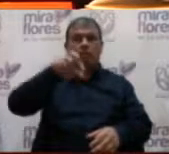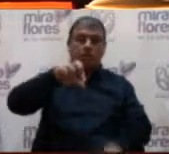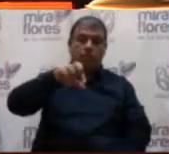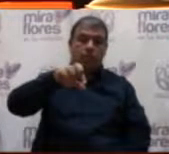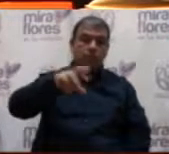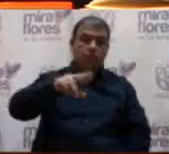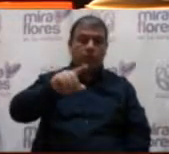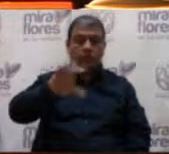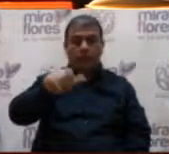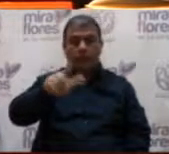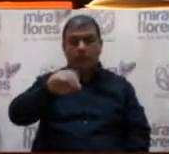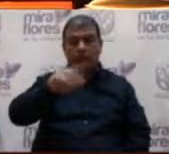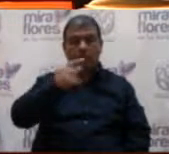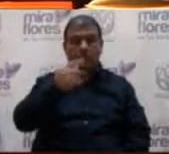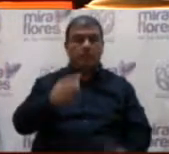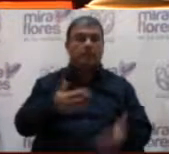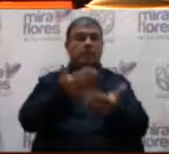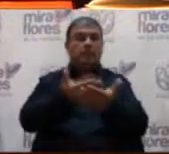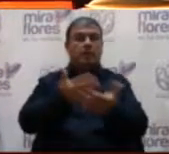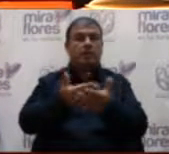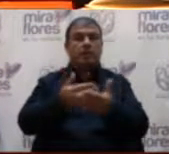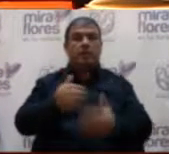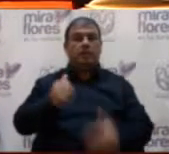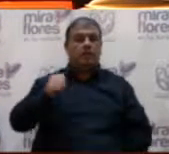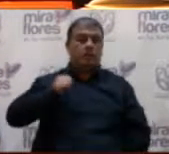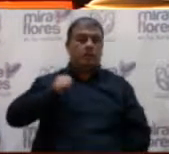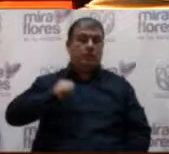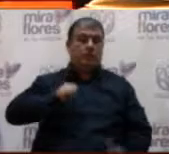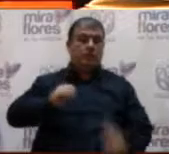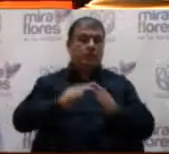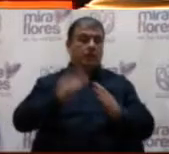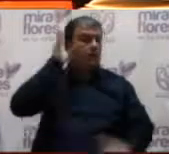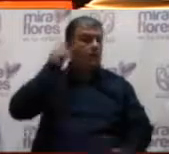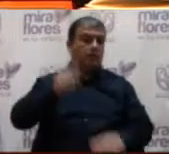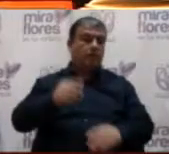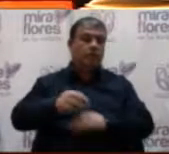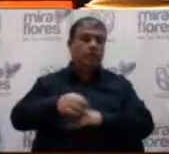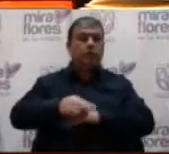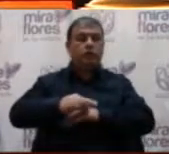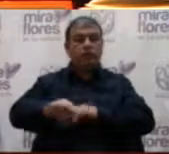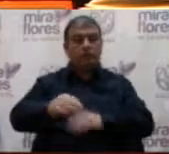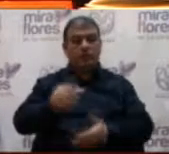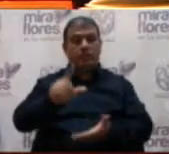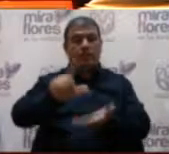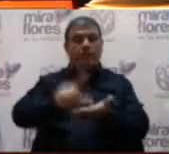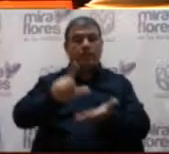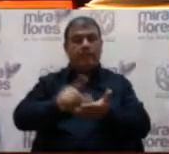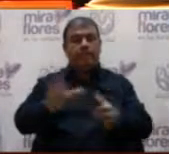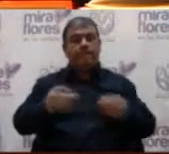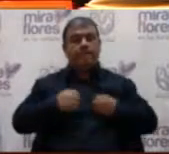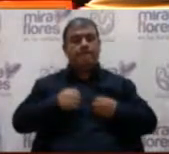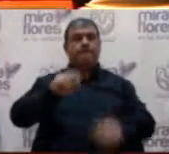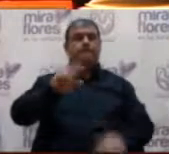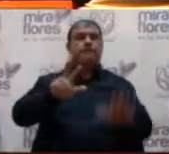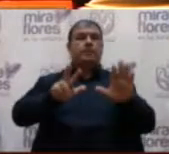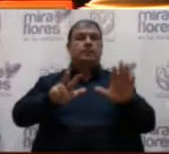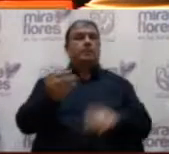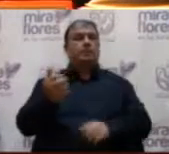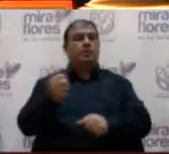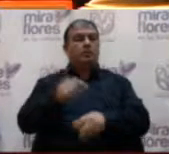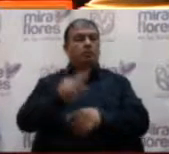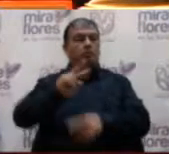por la Secretaria General de la Municipalidad Distrital de Miraflores, Provincia y Departamento de Lima, recibida el 8 de julio del